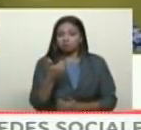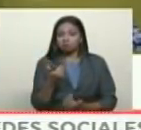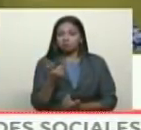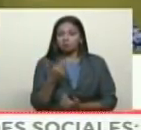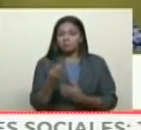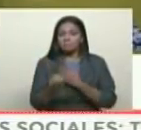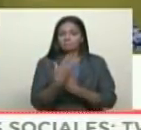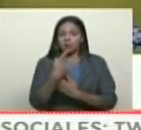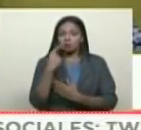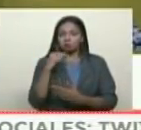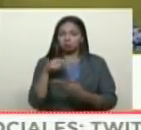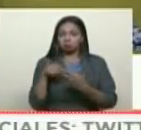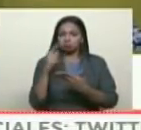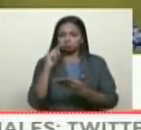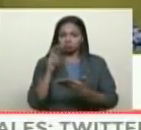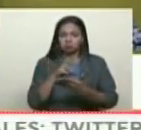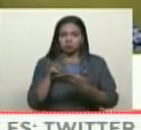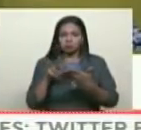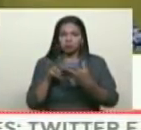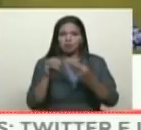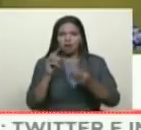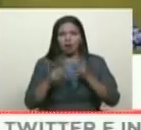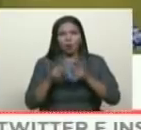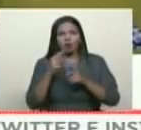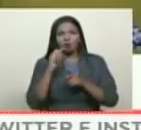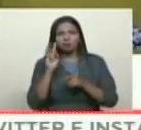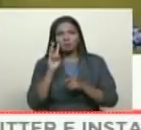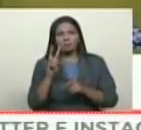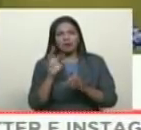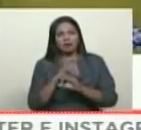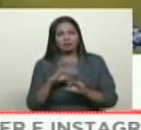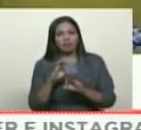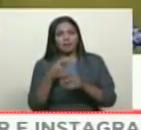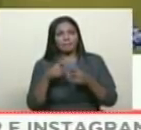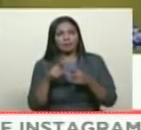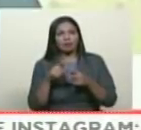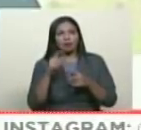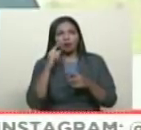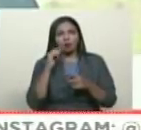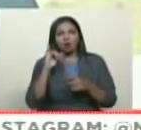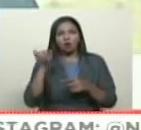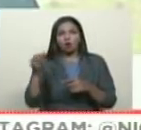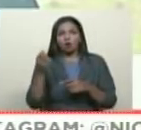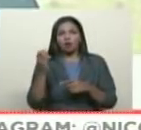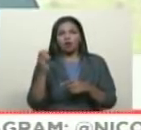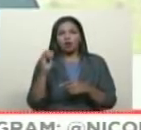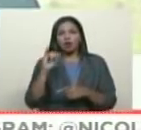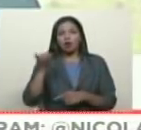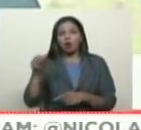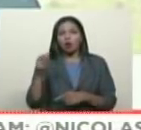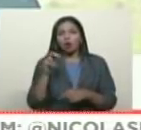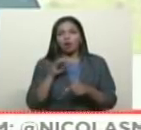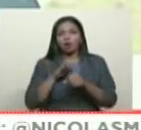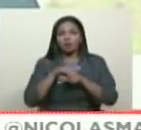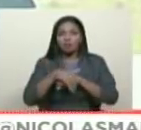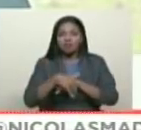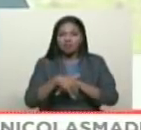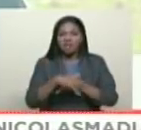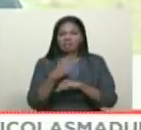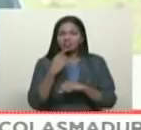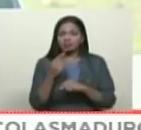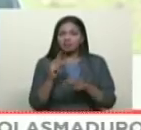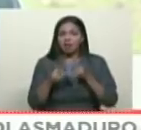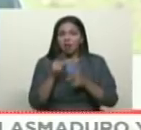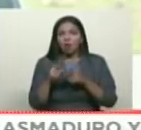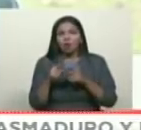mandó una... Son cosas que no se ven, inclusive Jorge Rodríguez. Nuestros medios